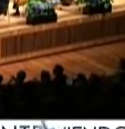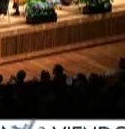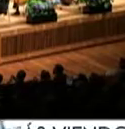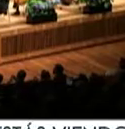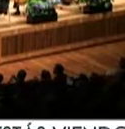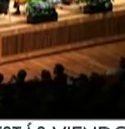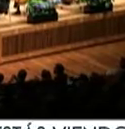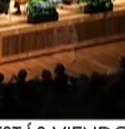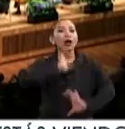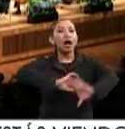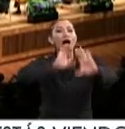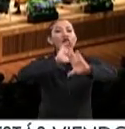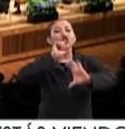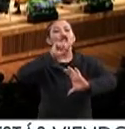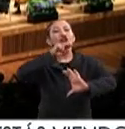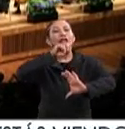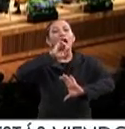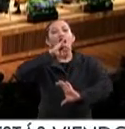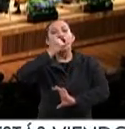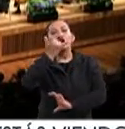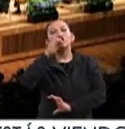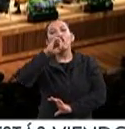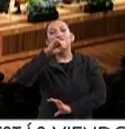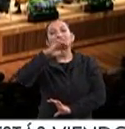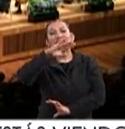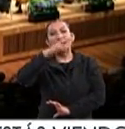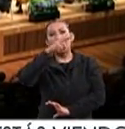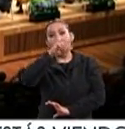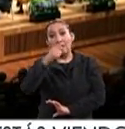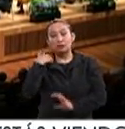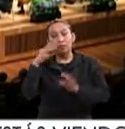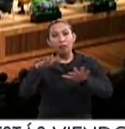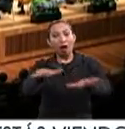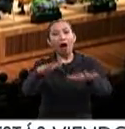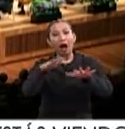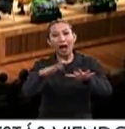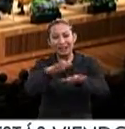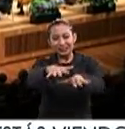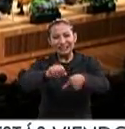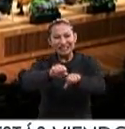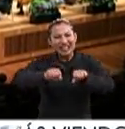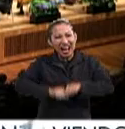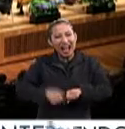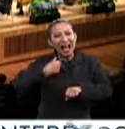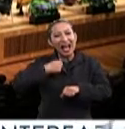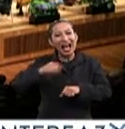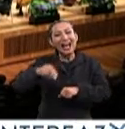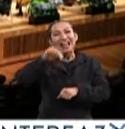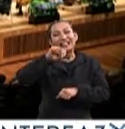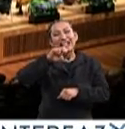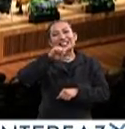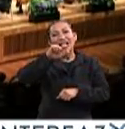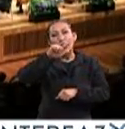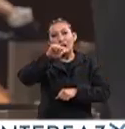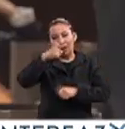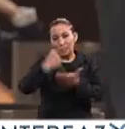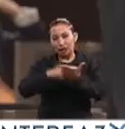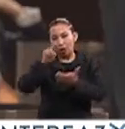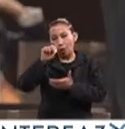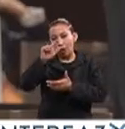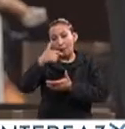La soprano, Sonia Yoncheva, deslumbró la audiencia que se dio cita en la sala Nezahualcóyotl de la Universidad Nacional Autónoma de